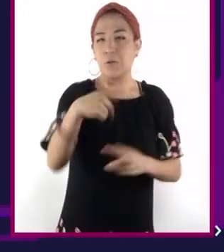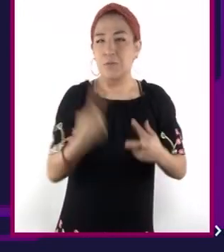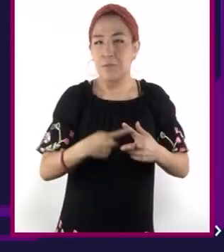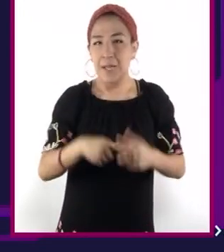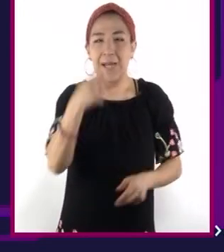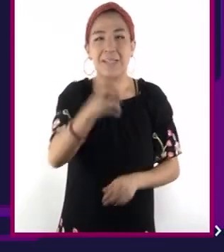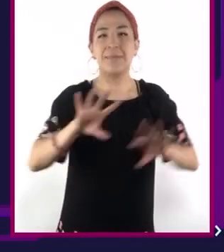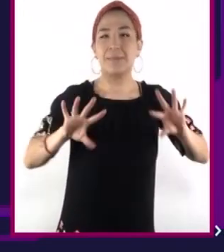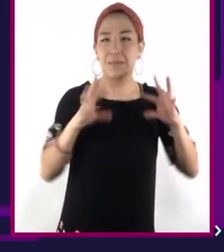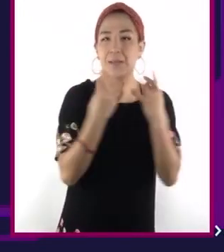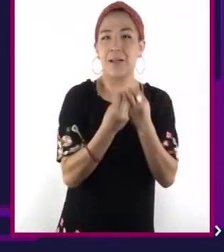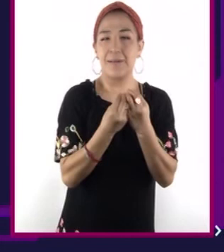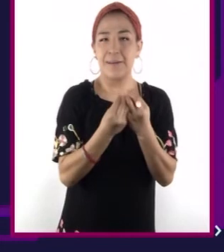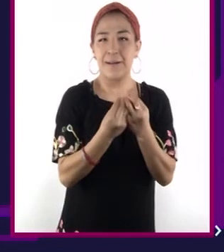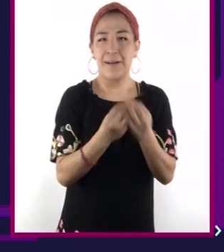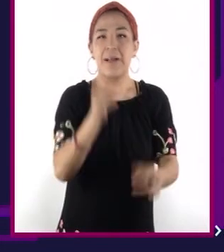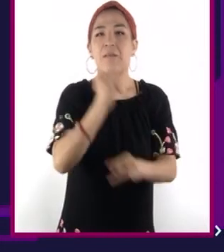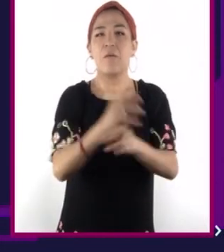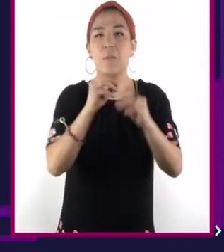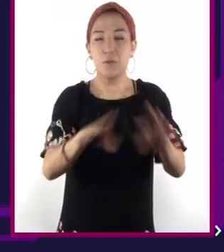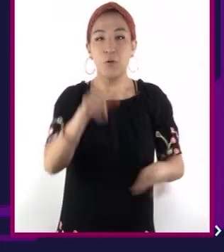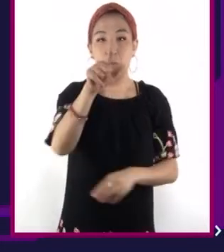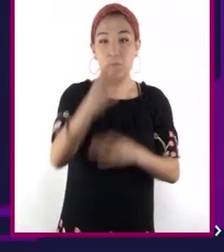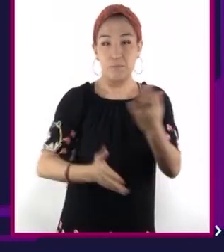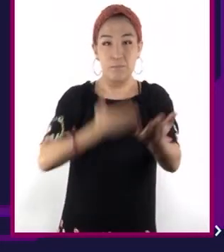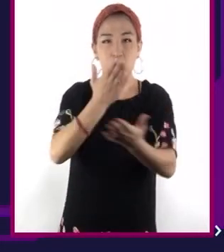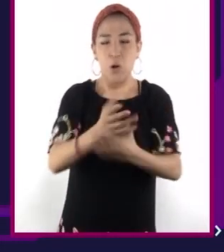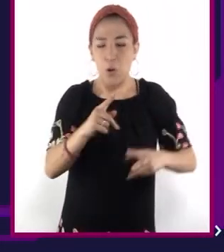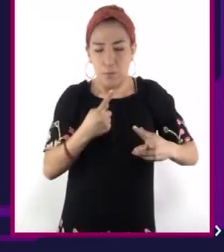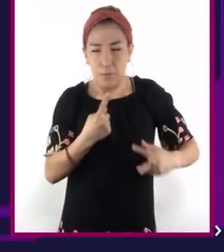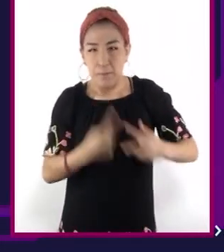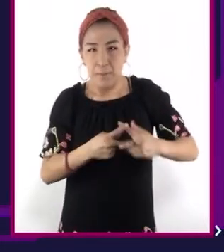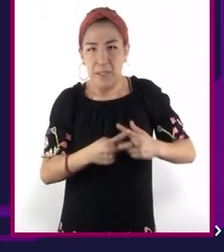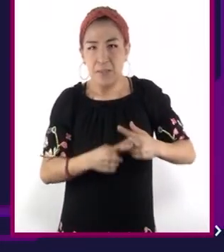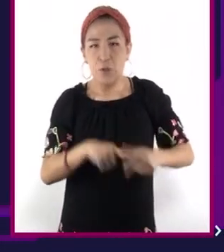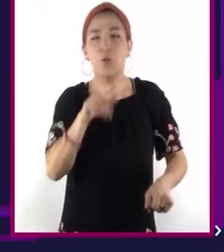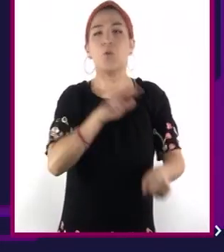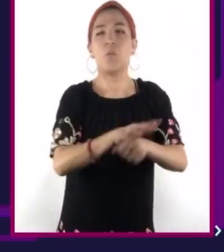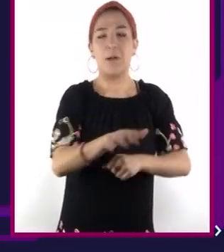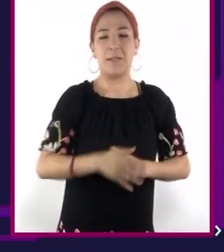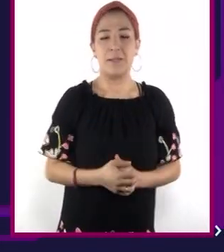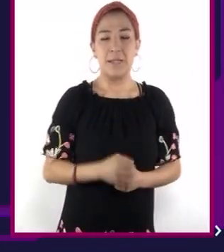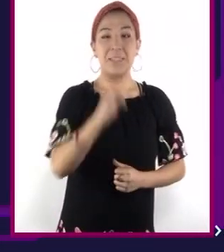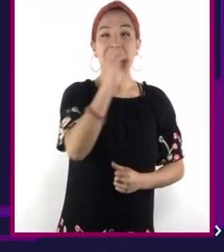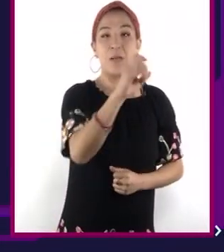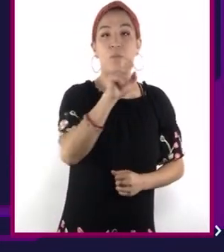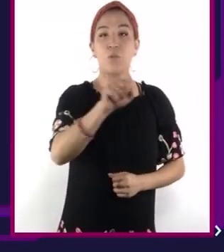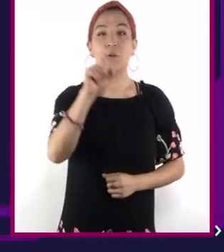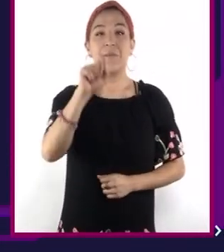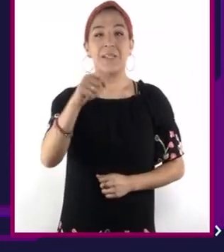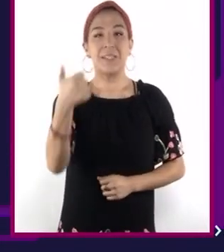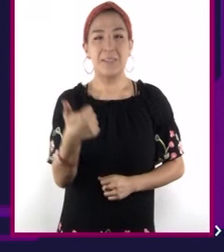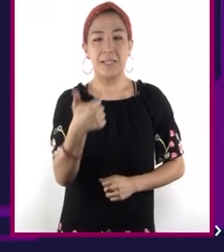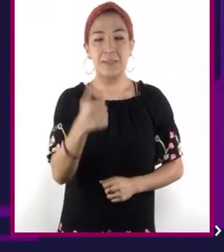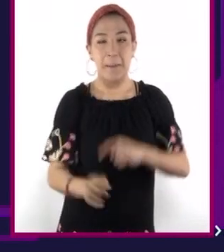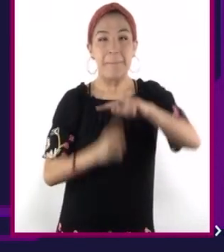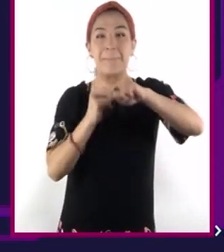esas distancias. Al plantear las operaciones, se obtiene 0.26